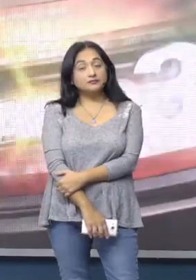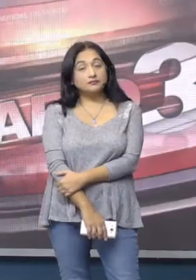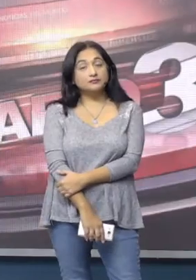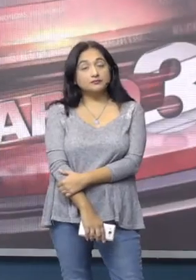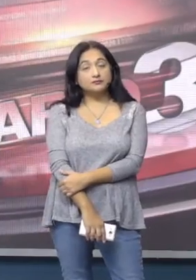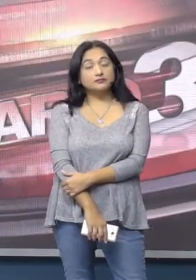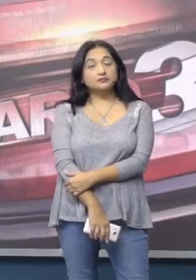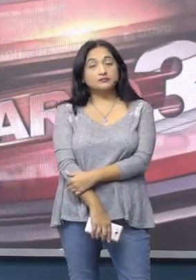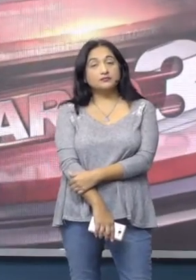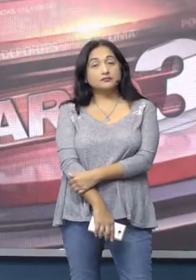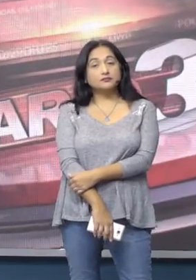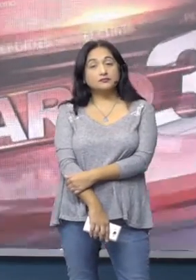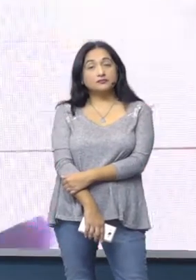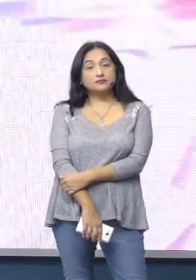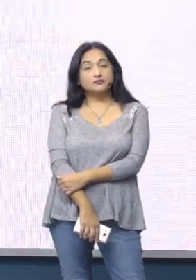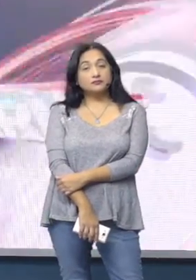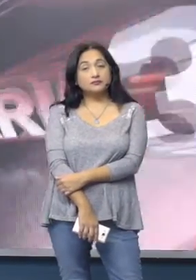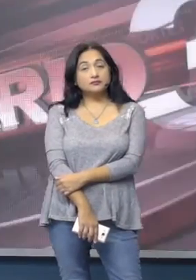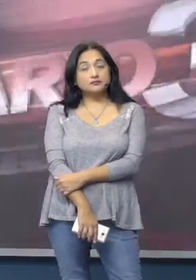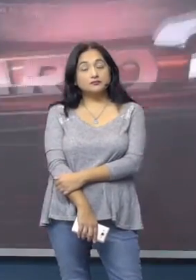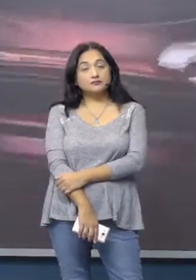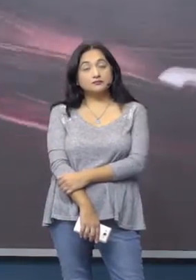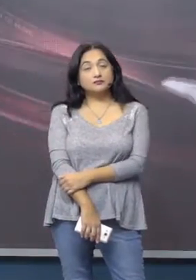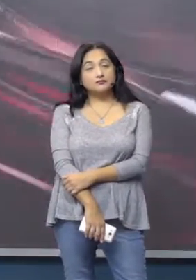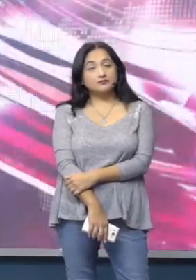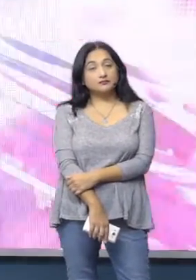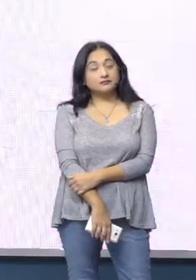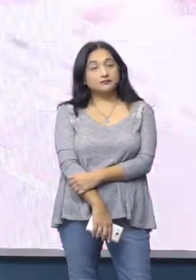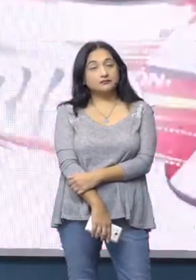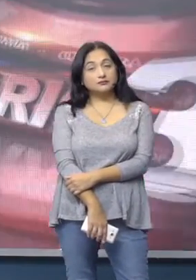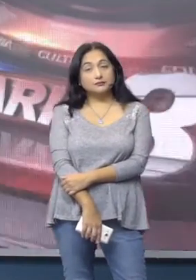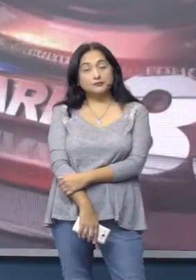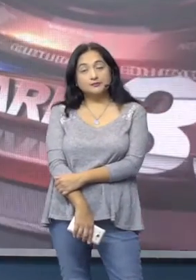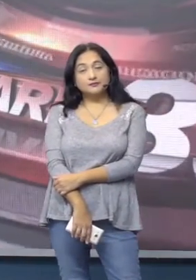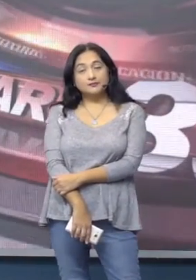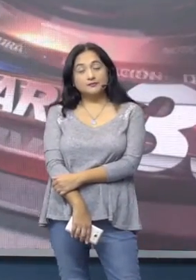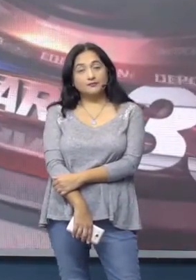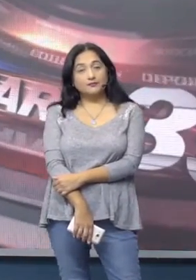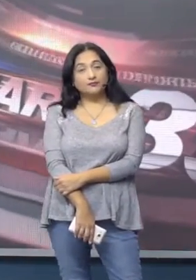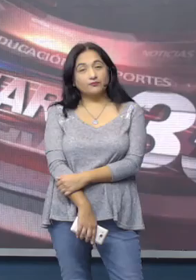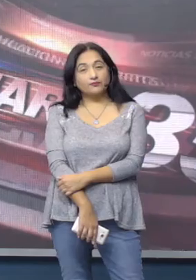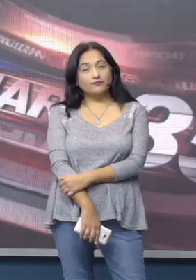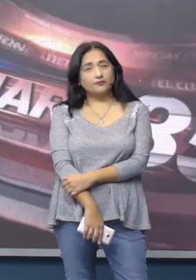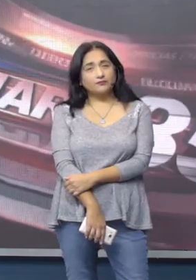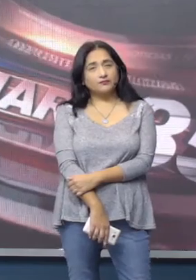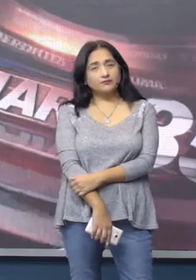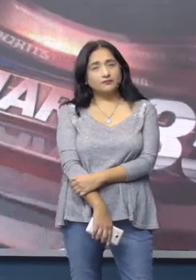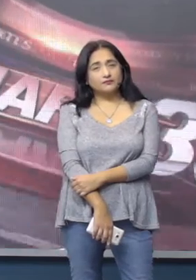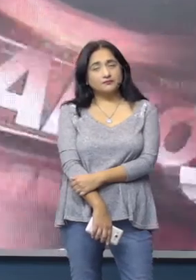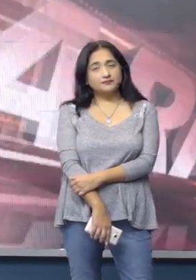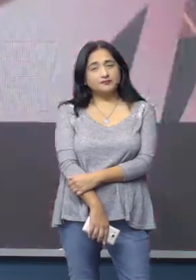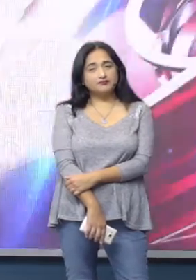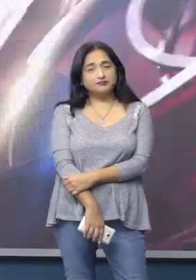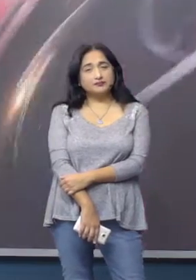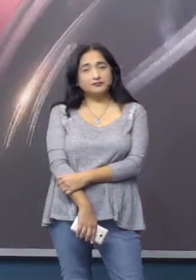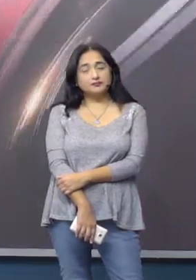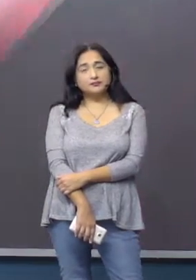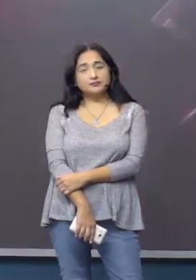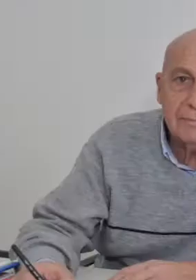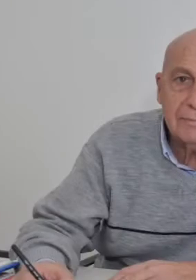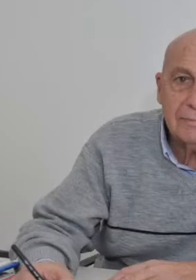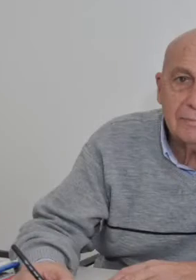y modalidades, y justamente gremialmente tenemos una reunión con esos directivos que los